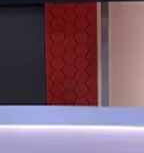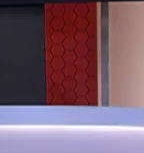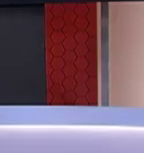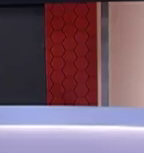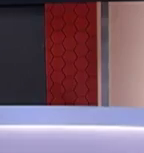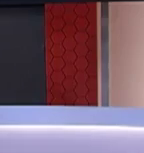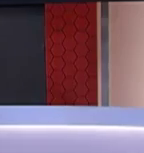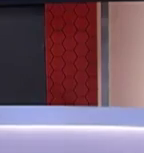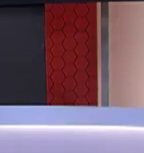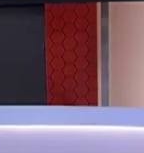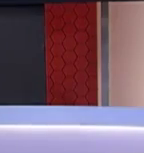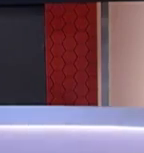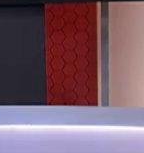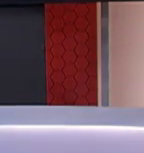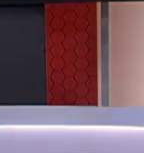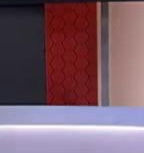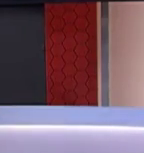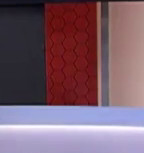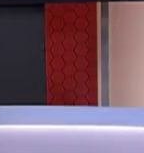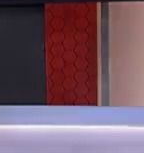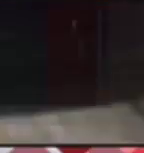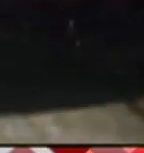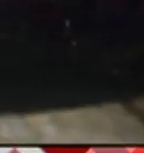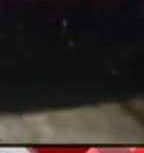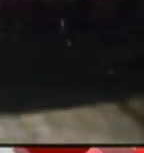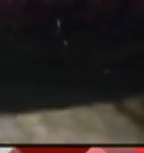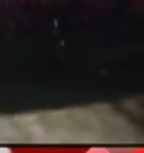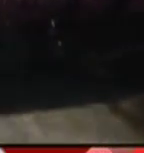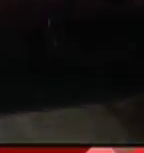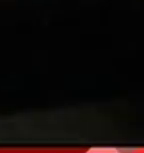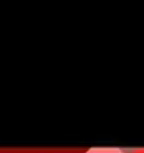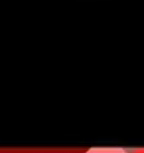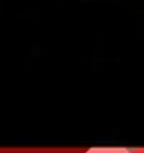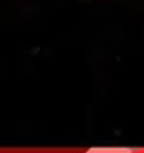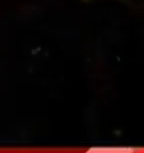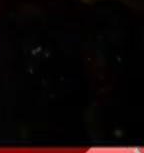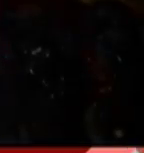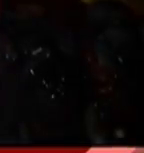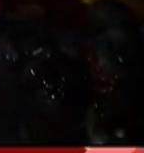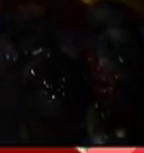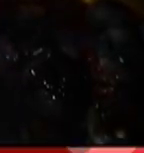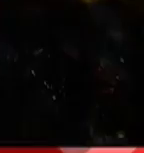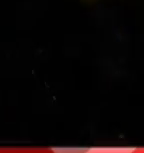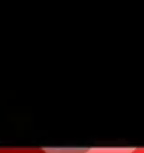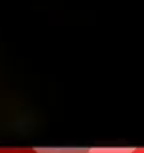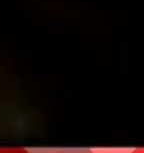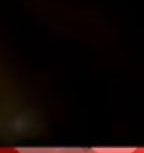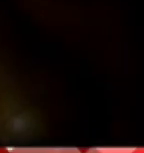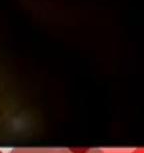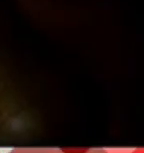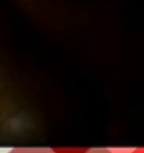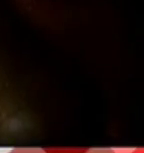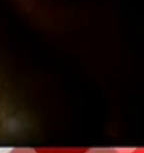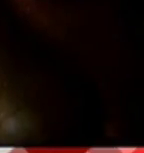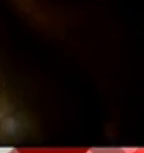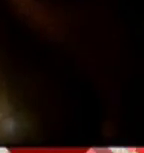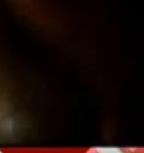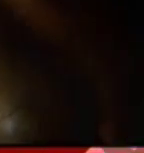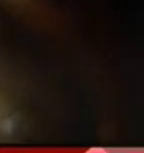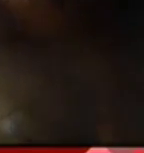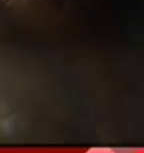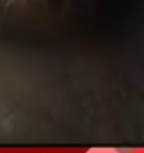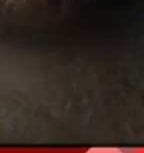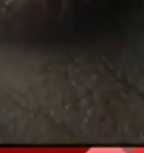Caravaggio, el alma y la sangre, el documental de arte más visto en la historia de Italia, con más de 130,000 espectadores hasta ahora, va a llegar a